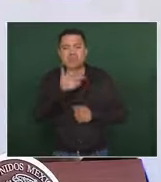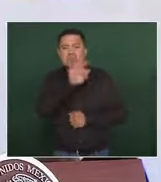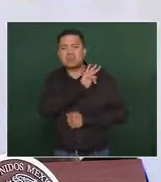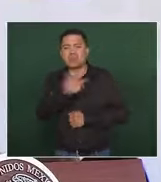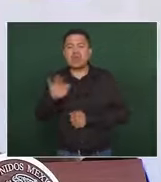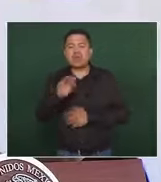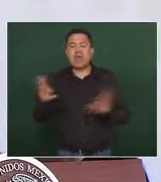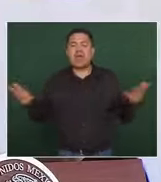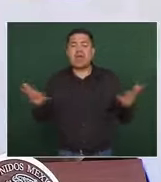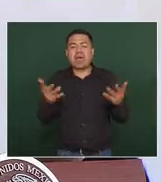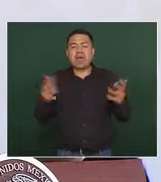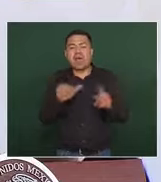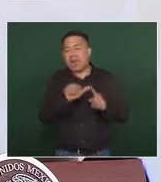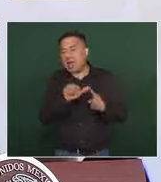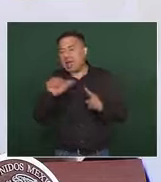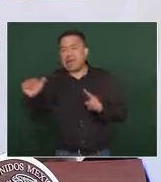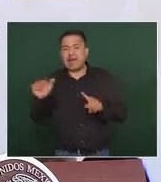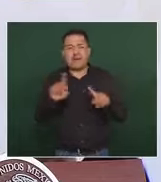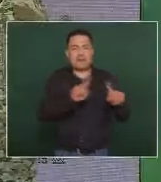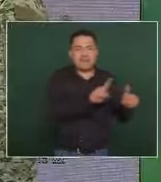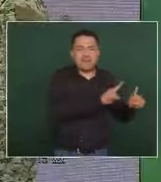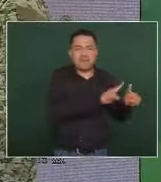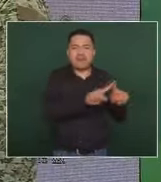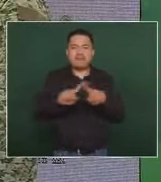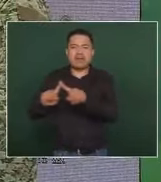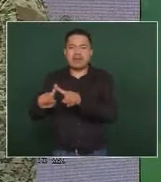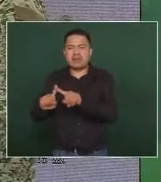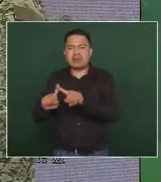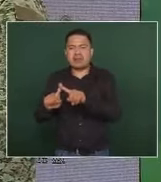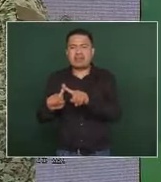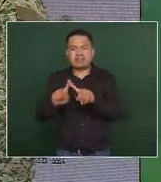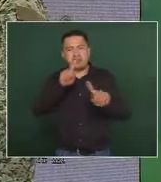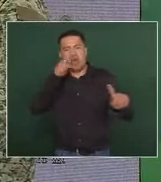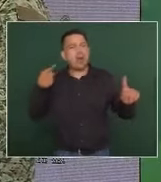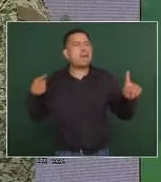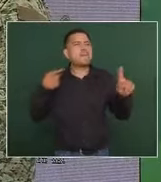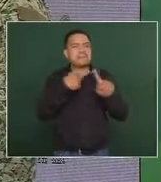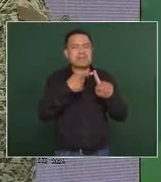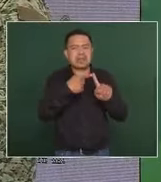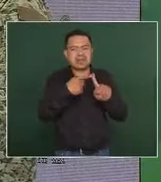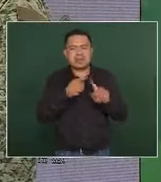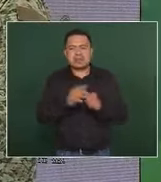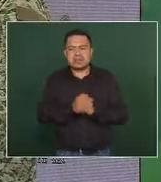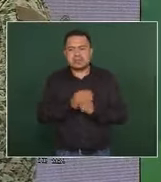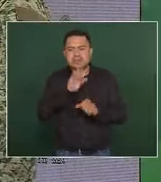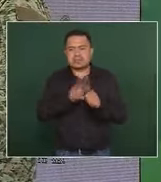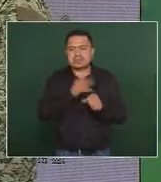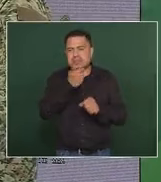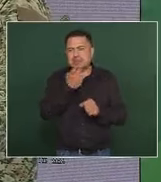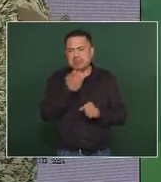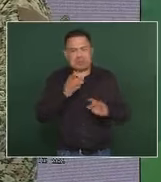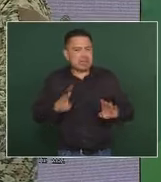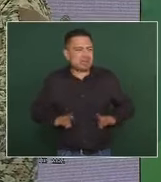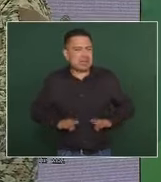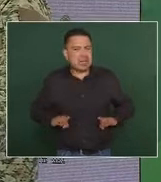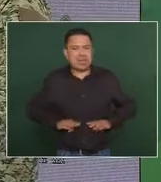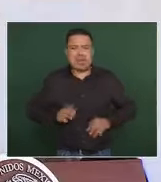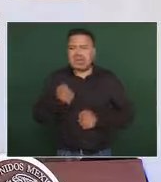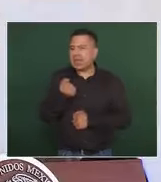hacer hacia diferentes objetivos. Entonces, son características